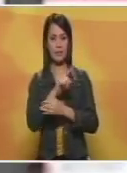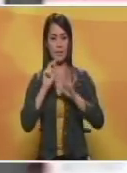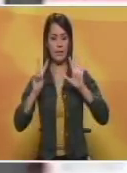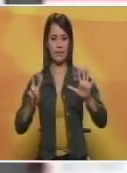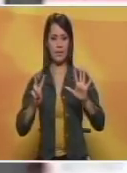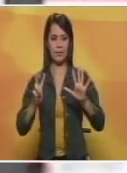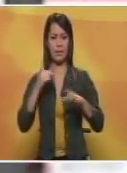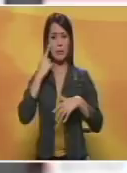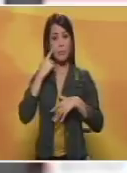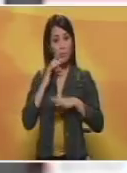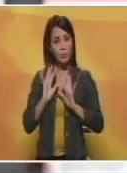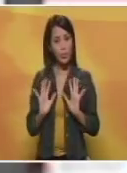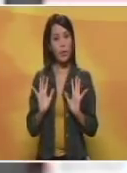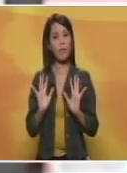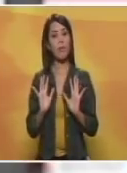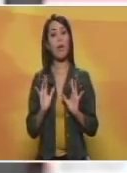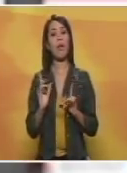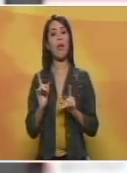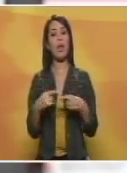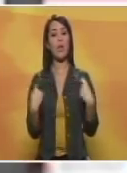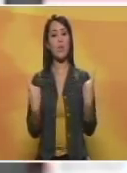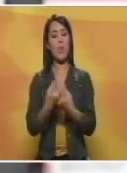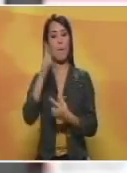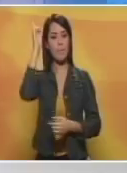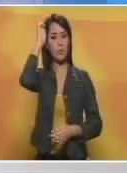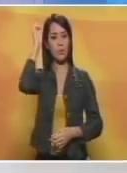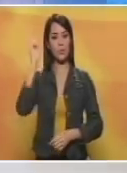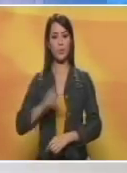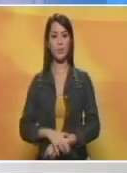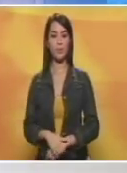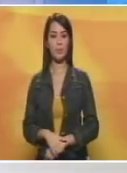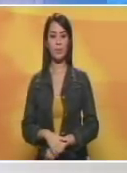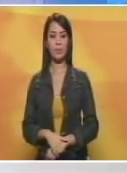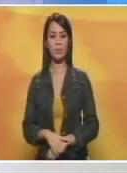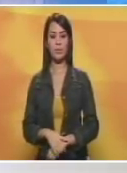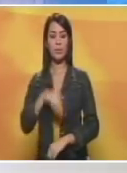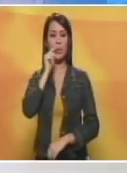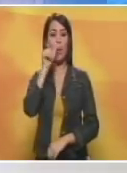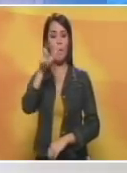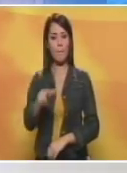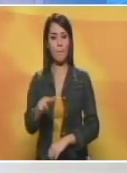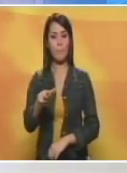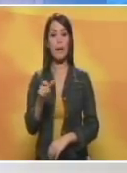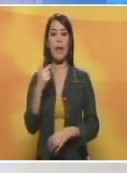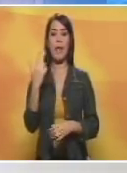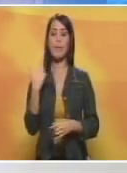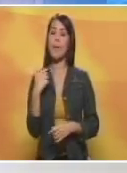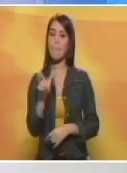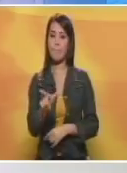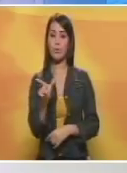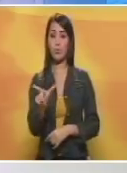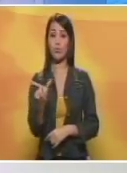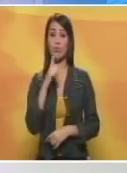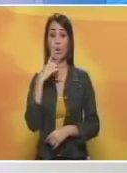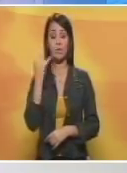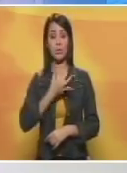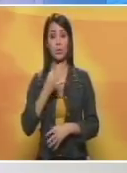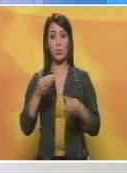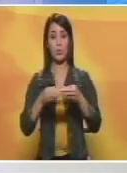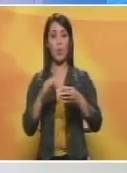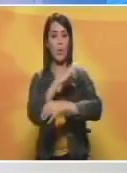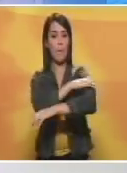y se presume están en territorio peruano el dirigente del psoe juan carlos dugarte aseguró que la oposición